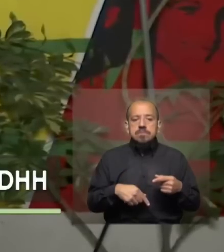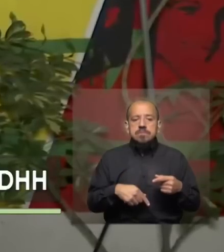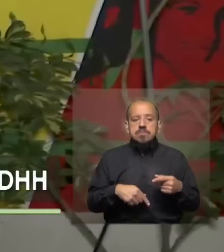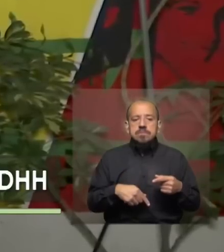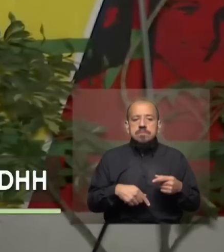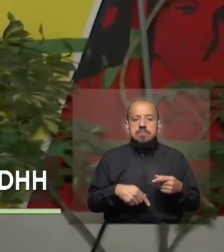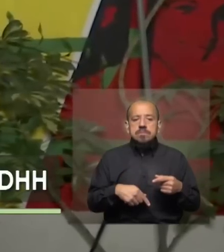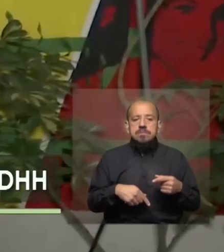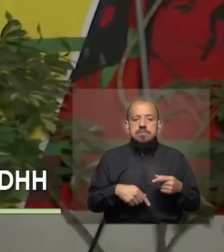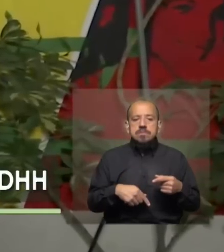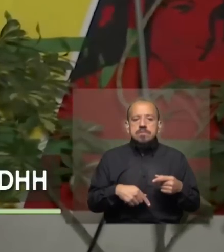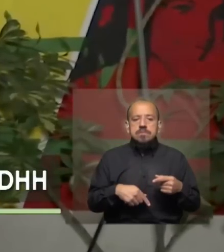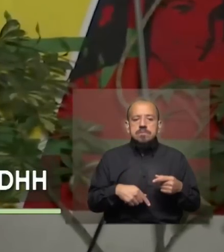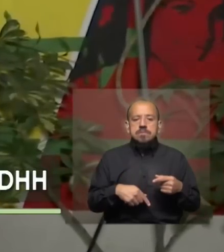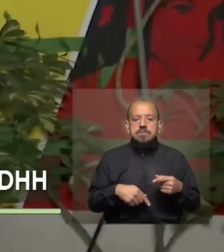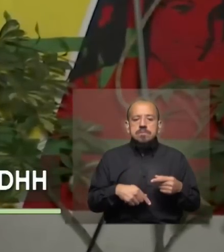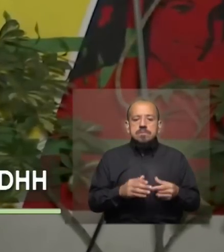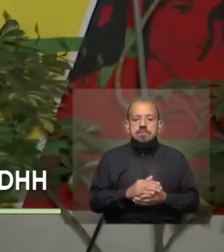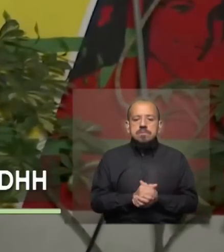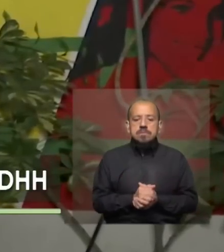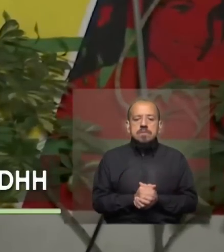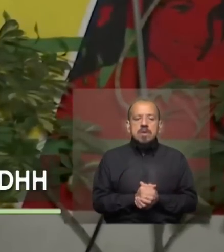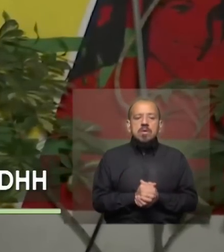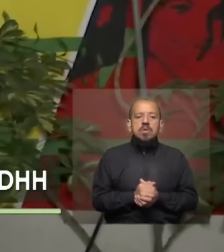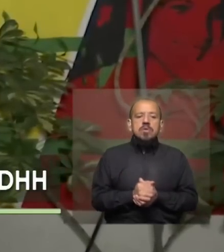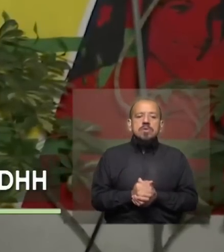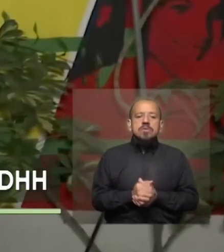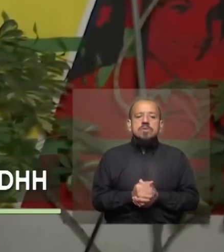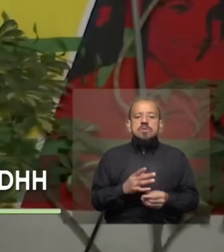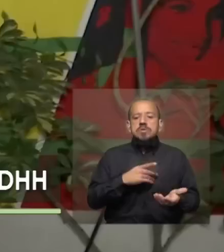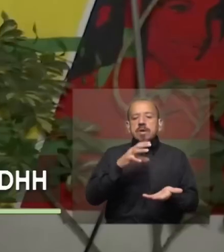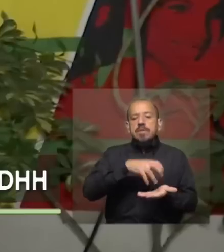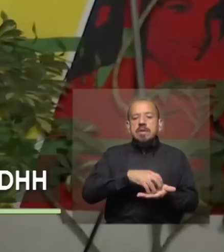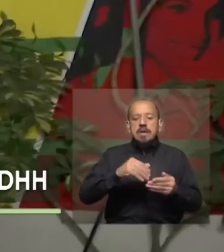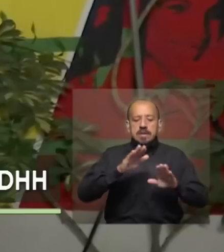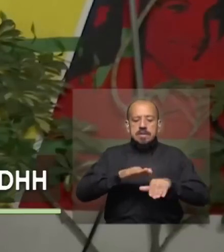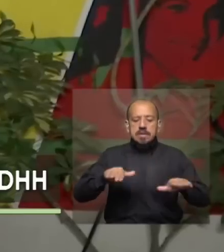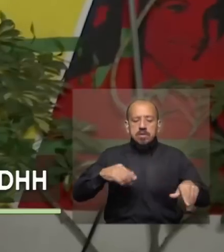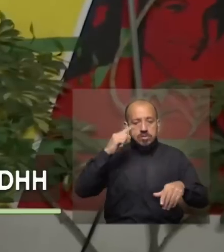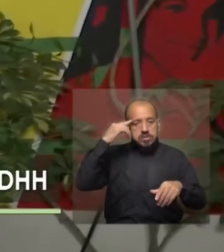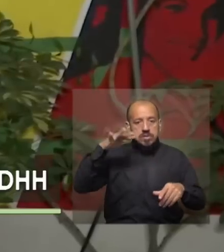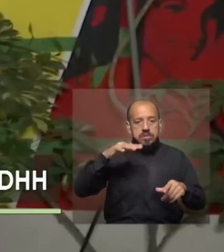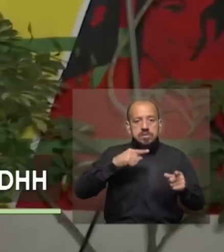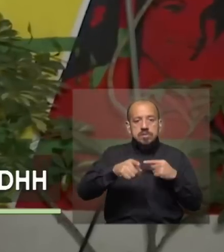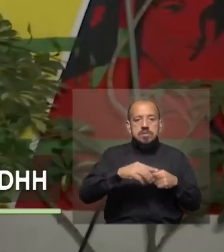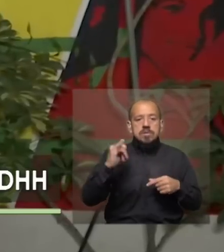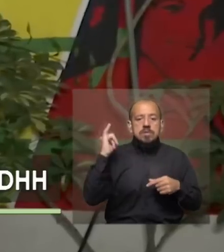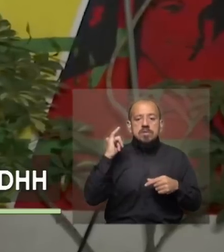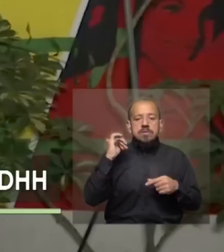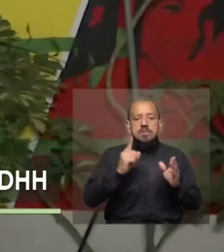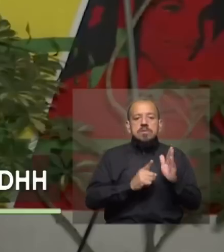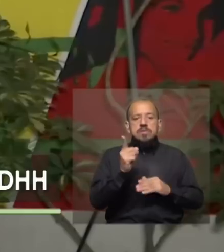Disculpen la donde funciona un centro de reclusión de niños y adolescentes en la zona de Madrid Norte